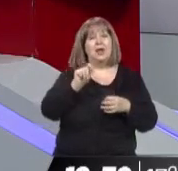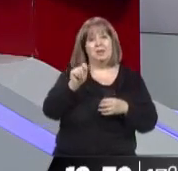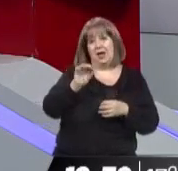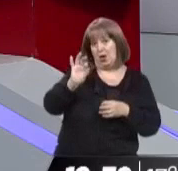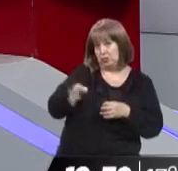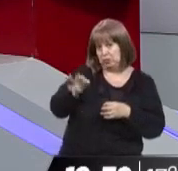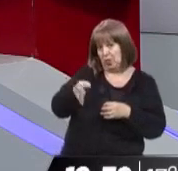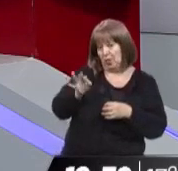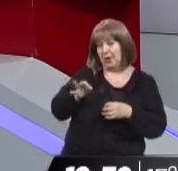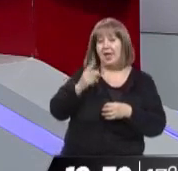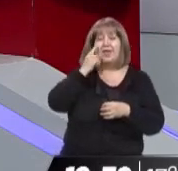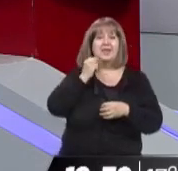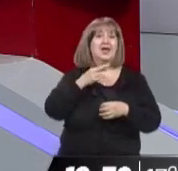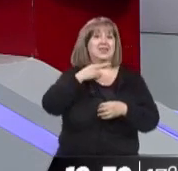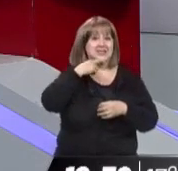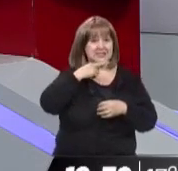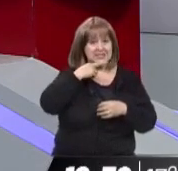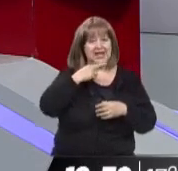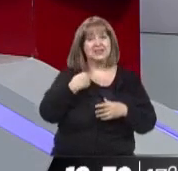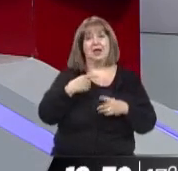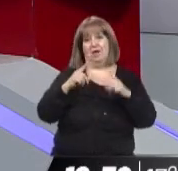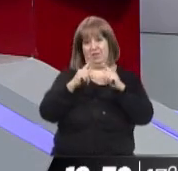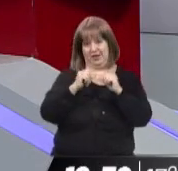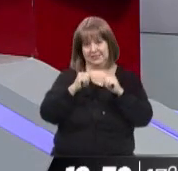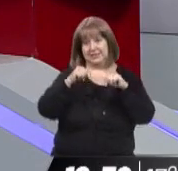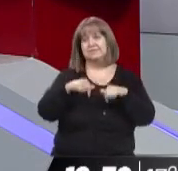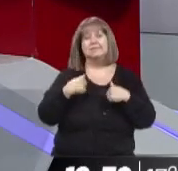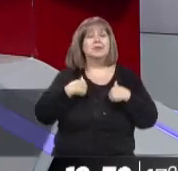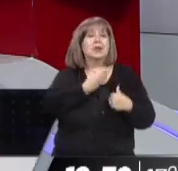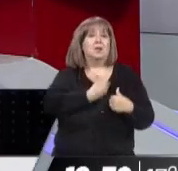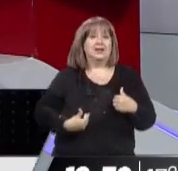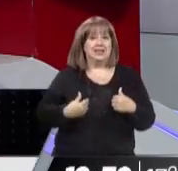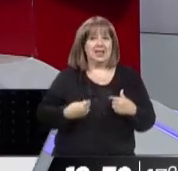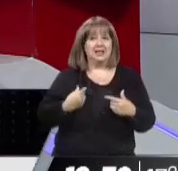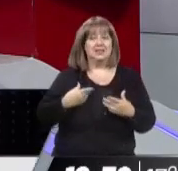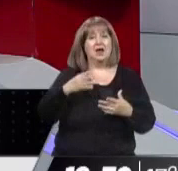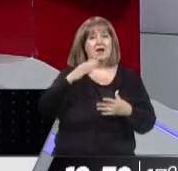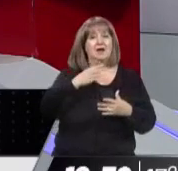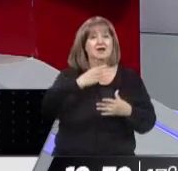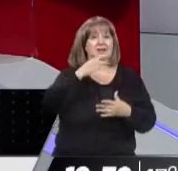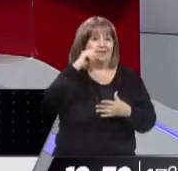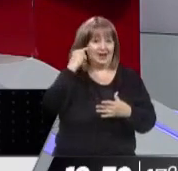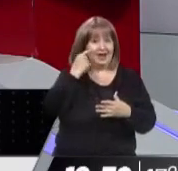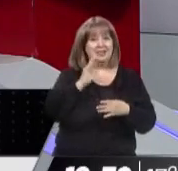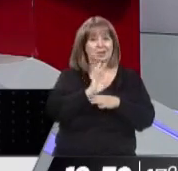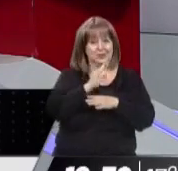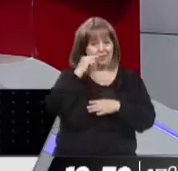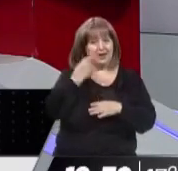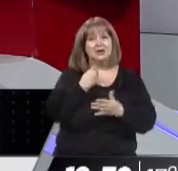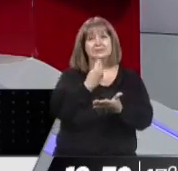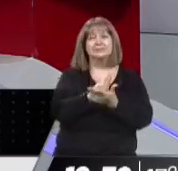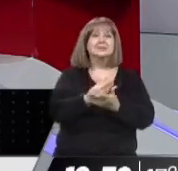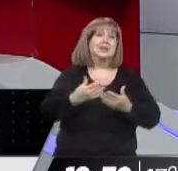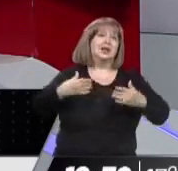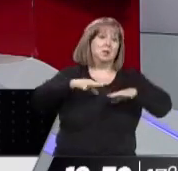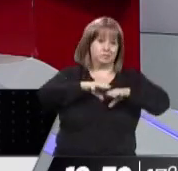bueno, justamente allí estuvo en uno de los actos el presidente Alberto Fernández. Exactamente, y el gran anuncio que hizo tiene que ver con este